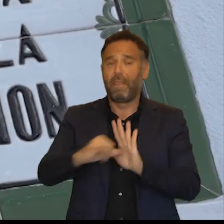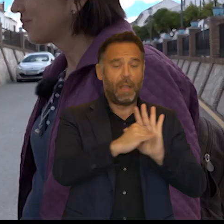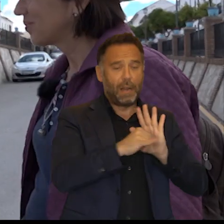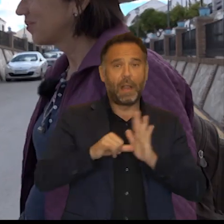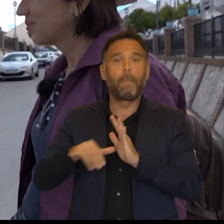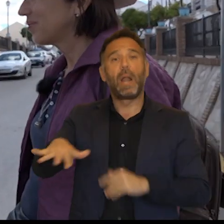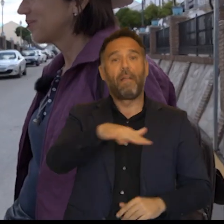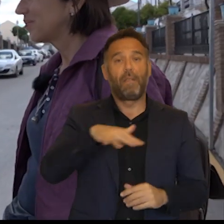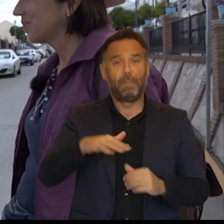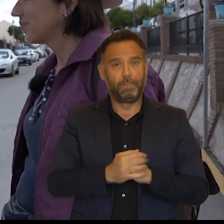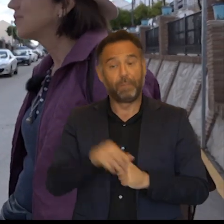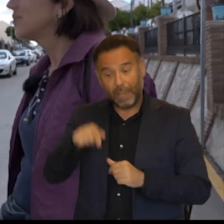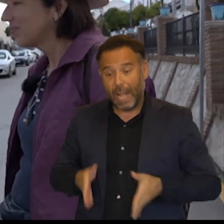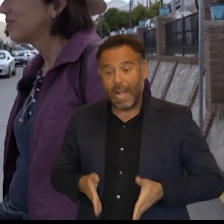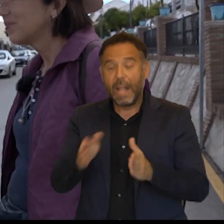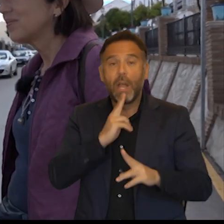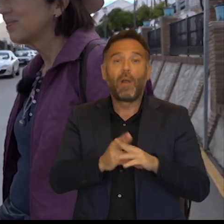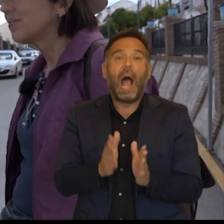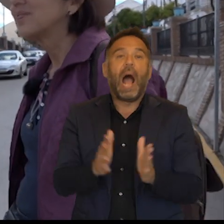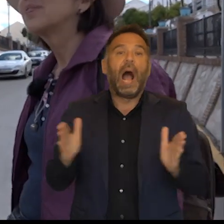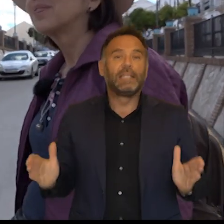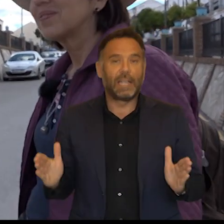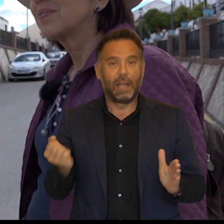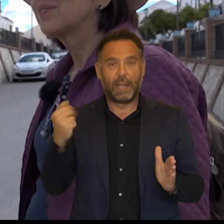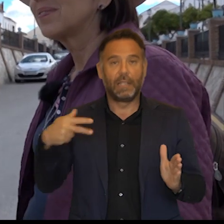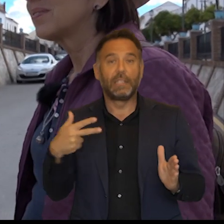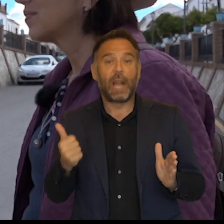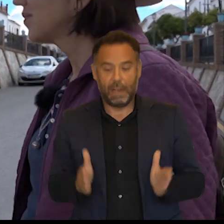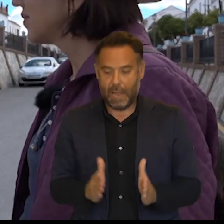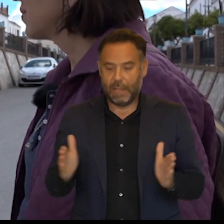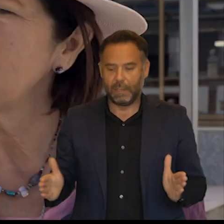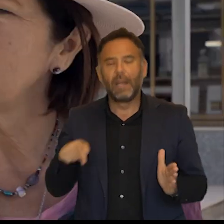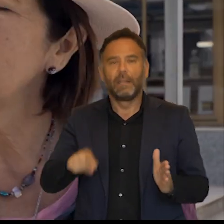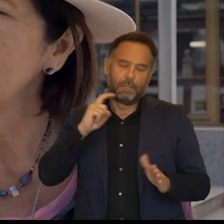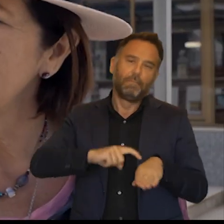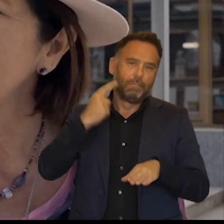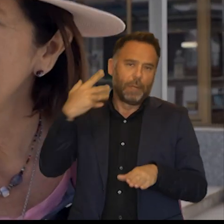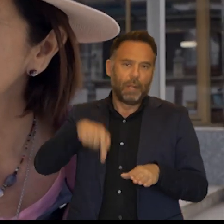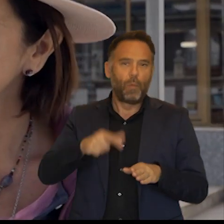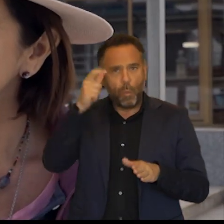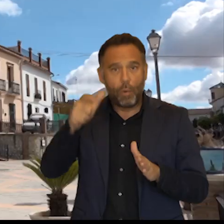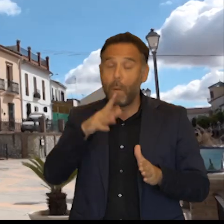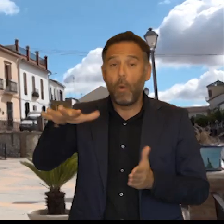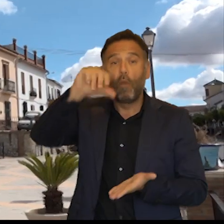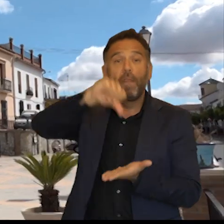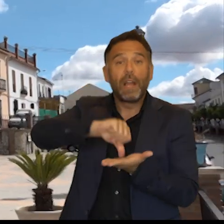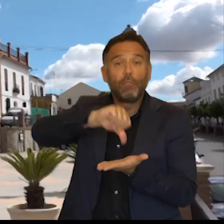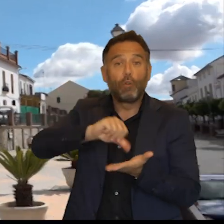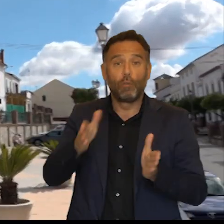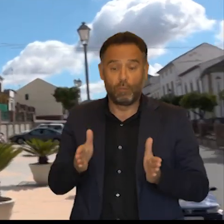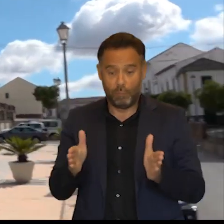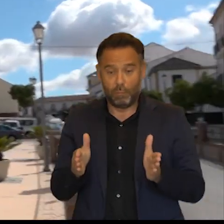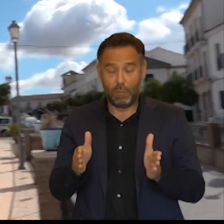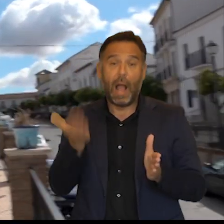a la plaza. Pues mira, esta calle es la calle Ancha, que es una calle emblemática de nuestro pueblo, porque está situada justo en el centro, como hemos